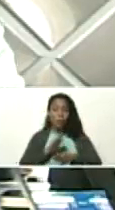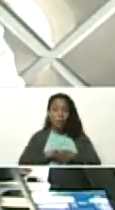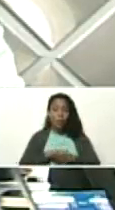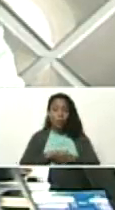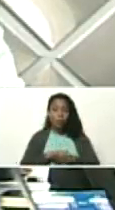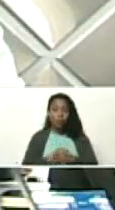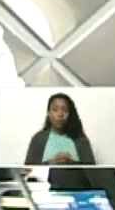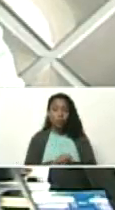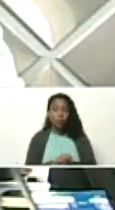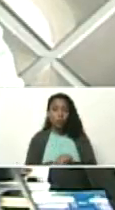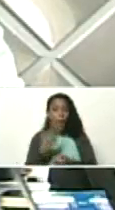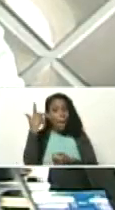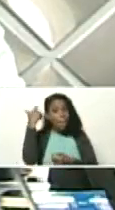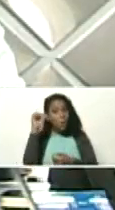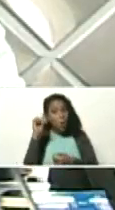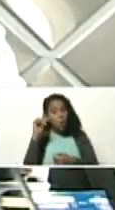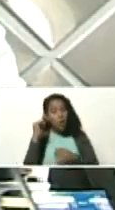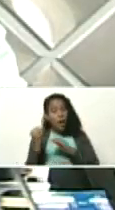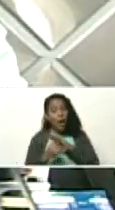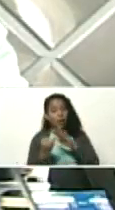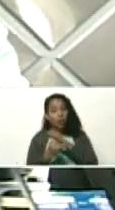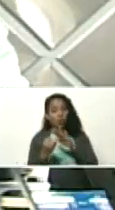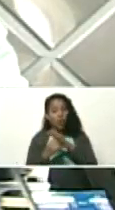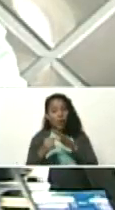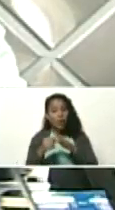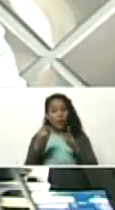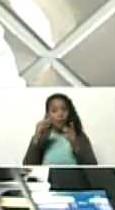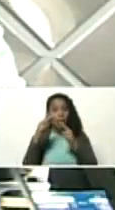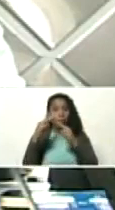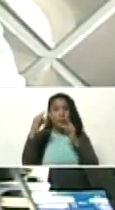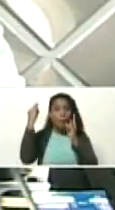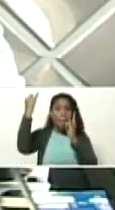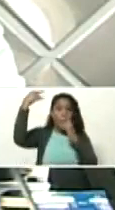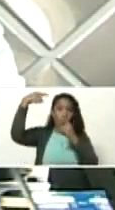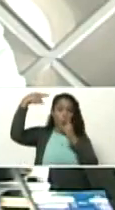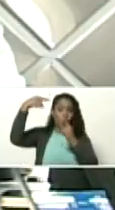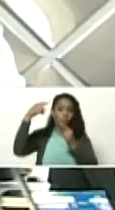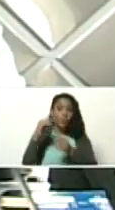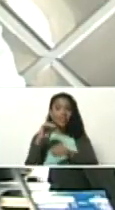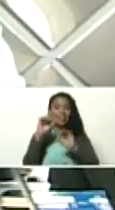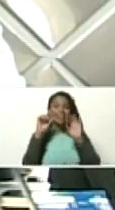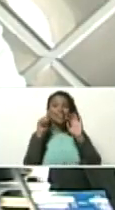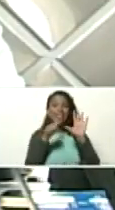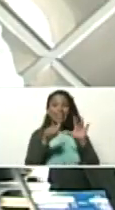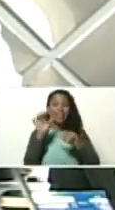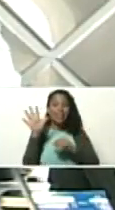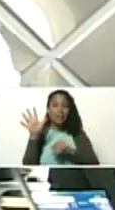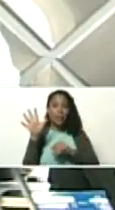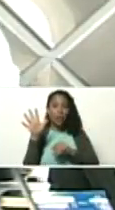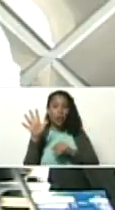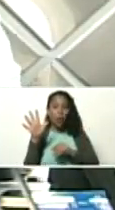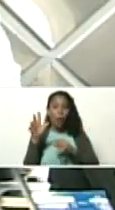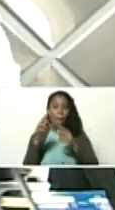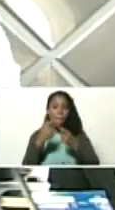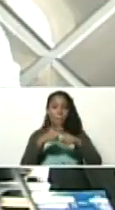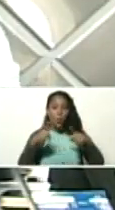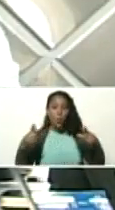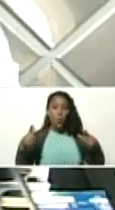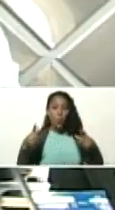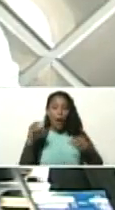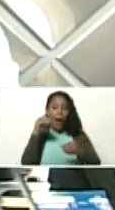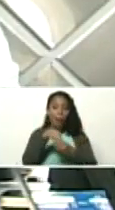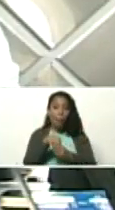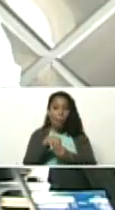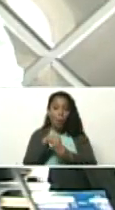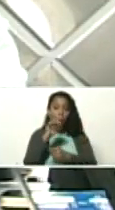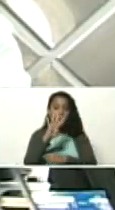estimado por los organismos internacionales, satelitales. 65 ondas tropicales, entra la 45